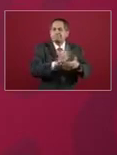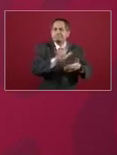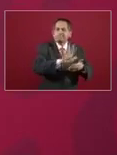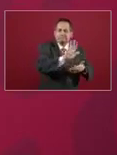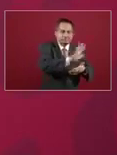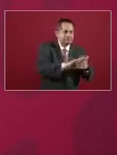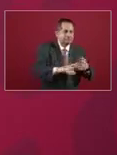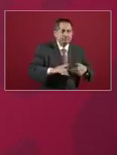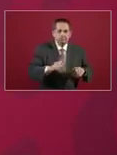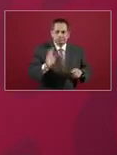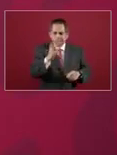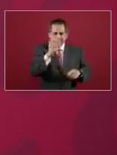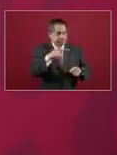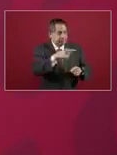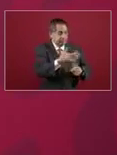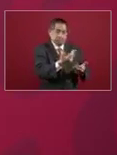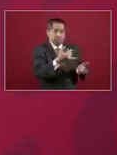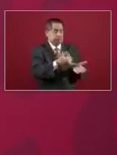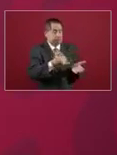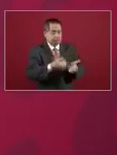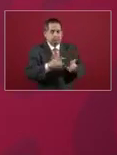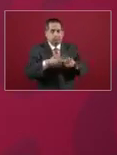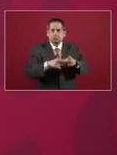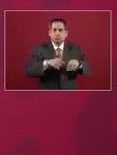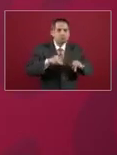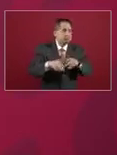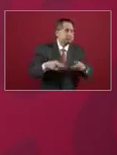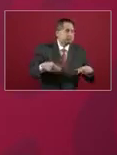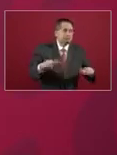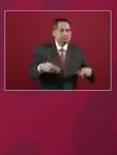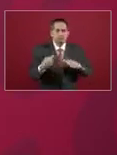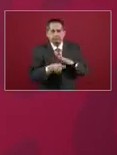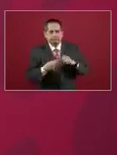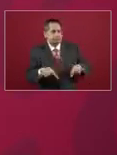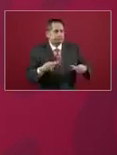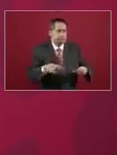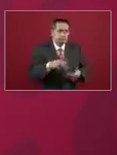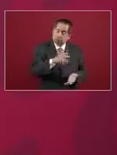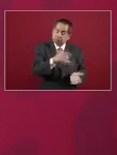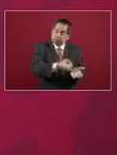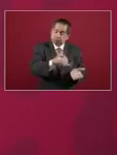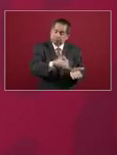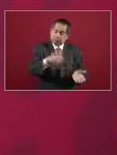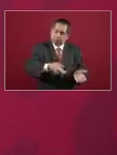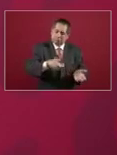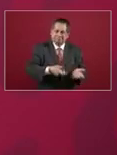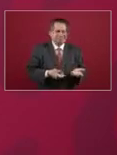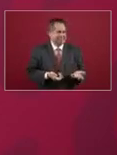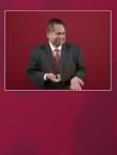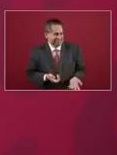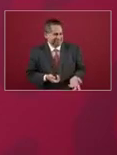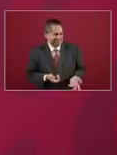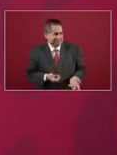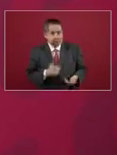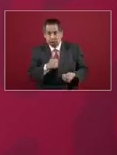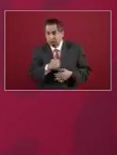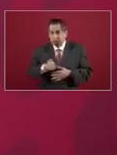los franeleros, a los que se buscan la vida como pueden en la calle, mientras los de mero arriba